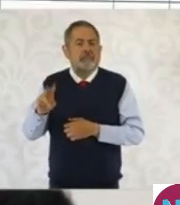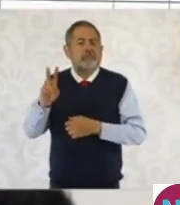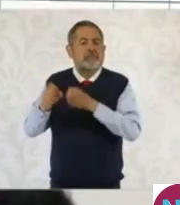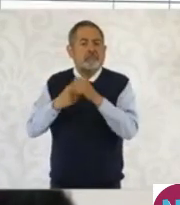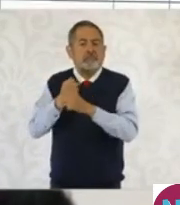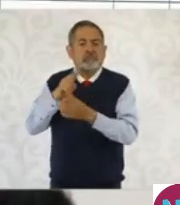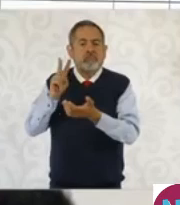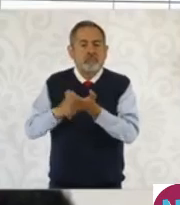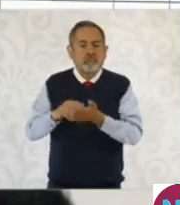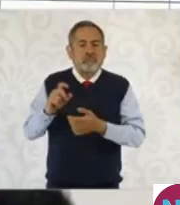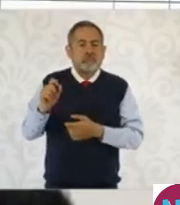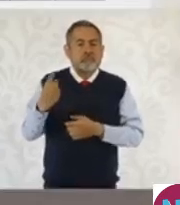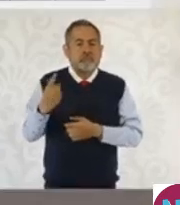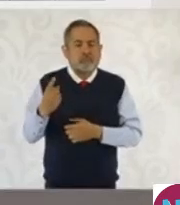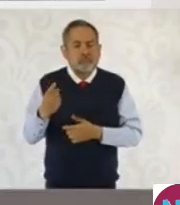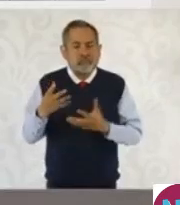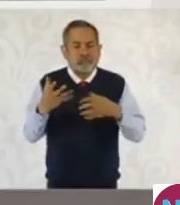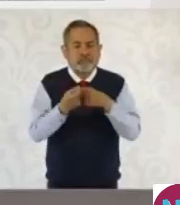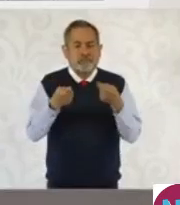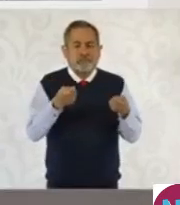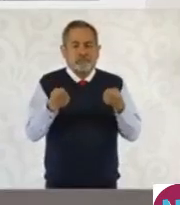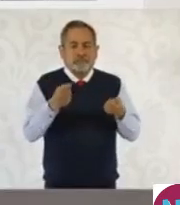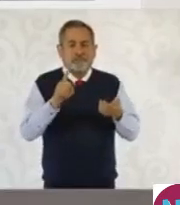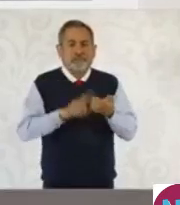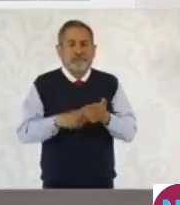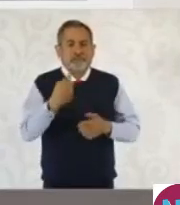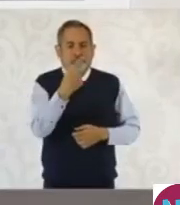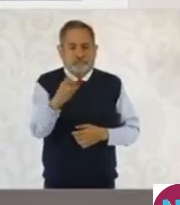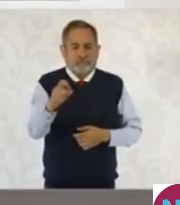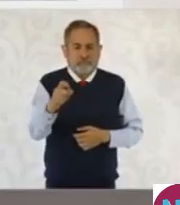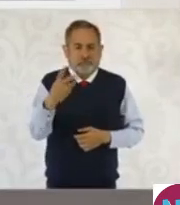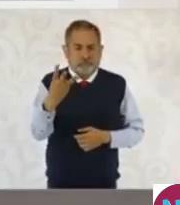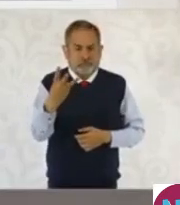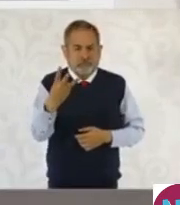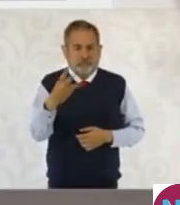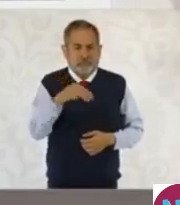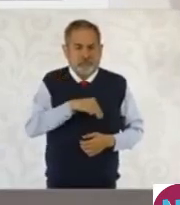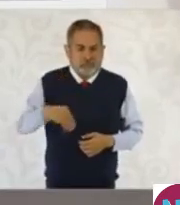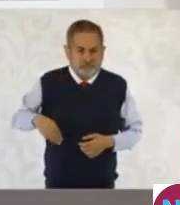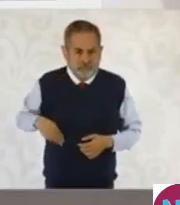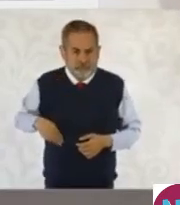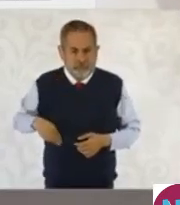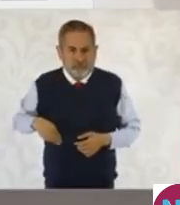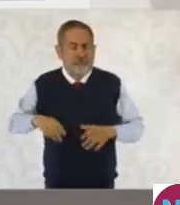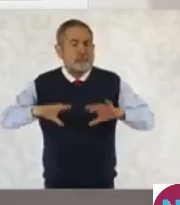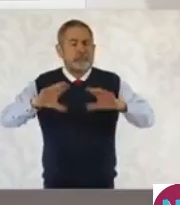2021 se gobernaban 103 municipios y